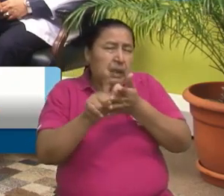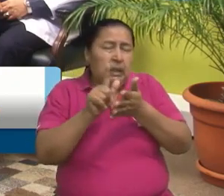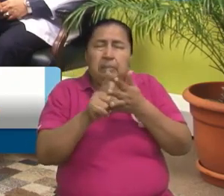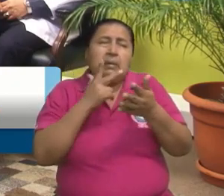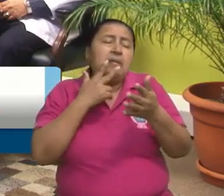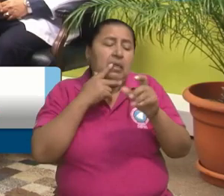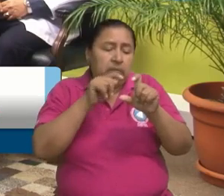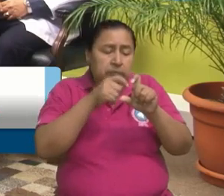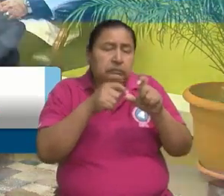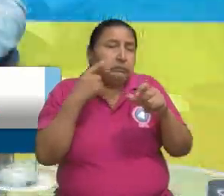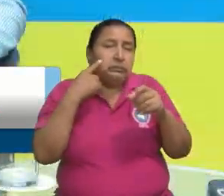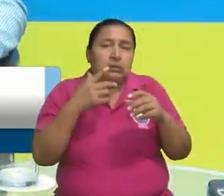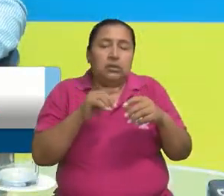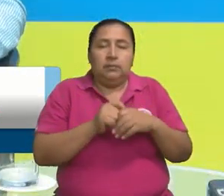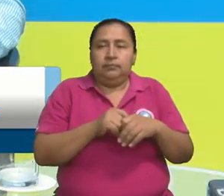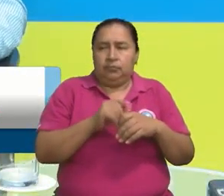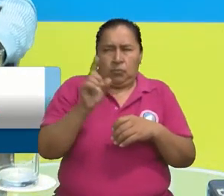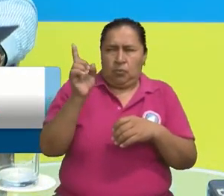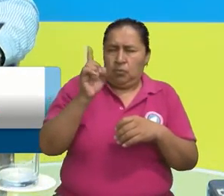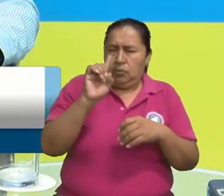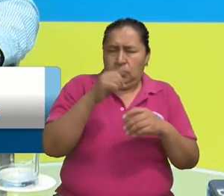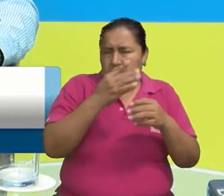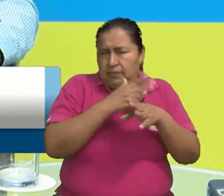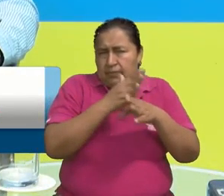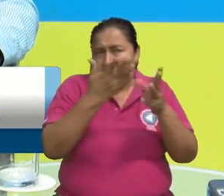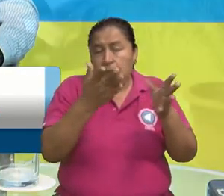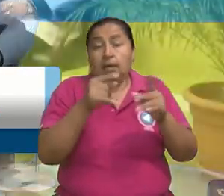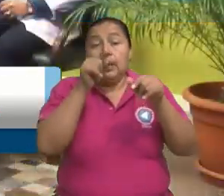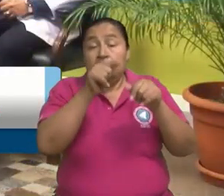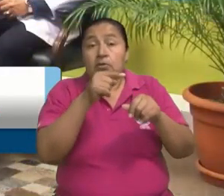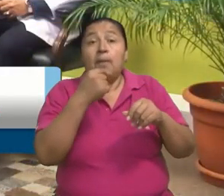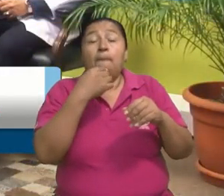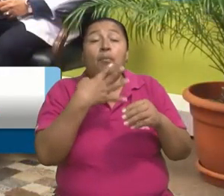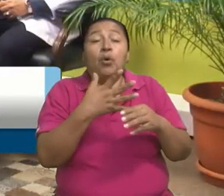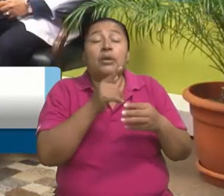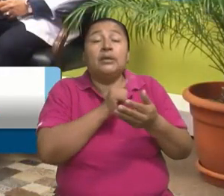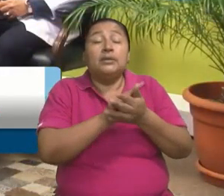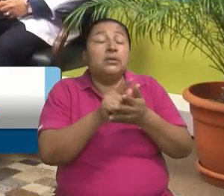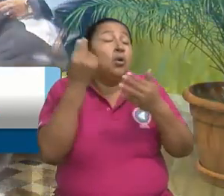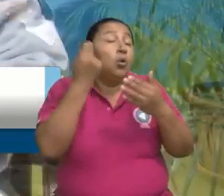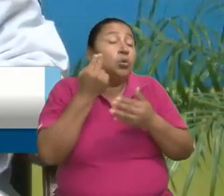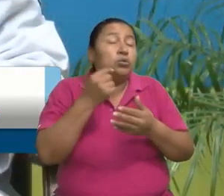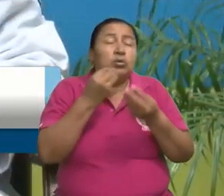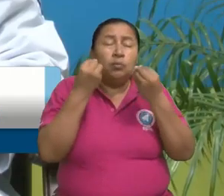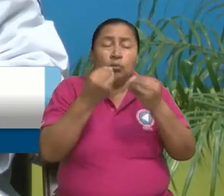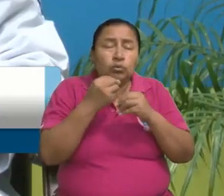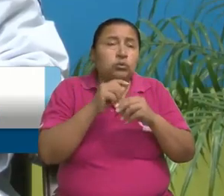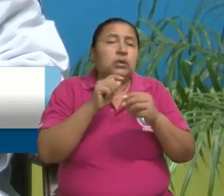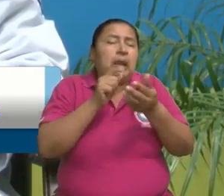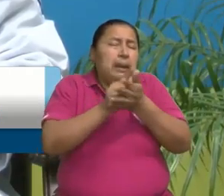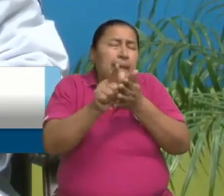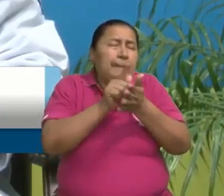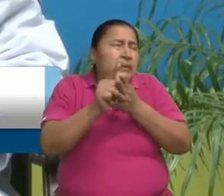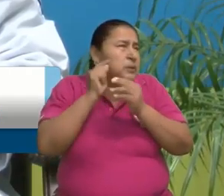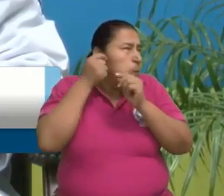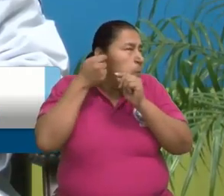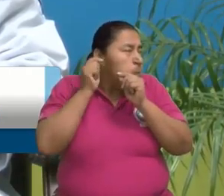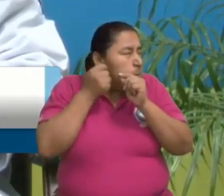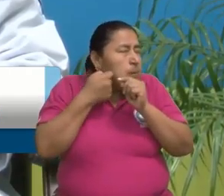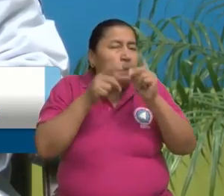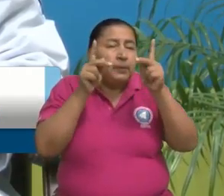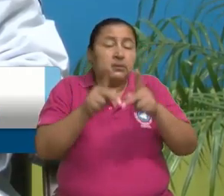sobre al contrario al contrario eso es por un exceso de manipule de limpieza de manipulación del oído